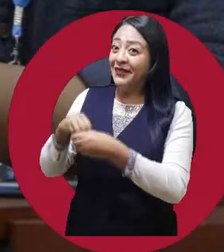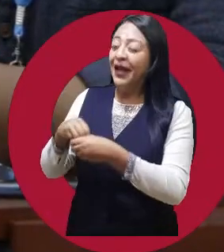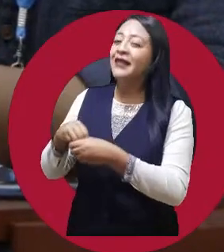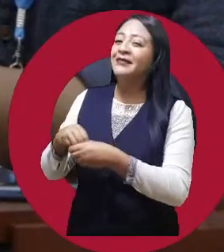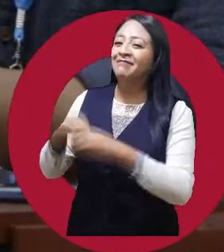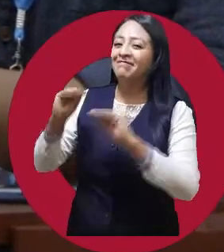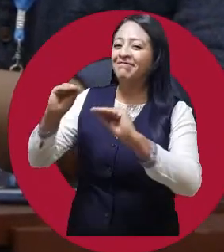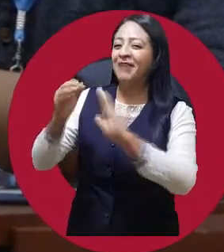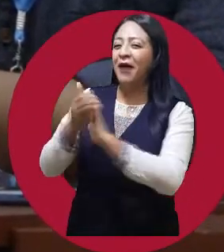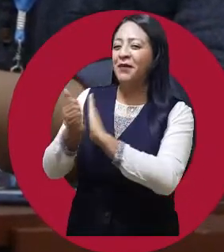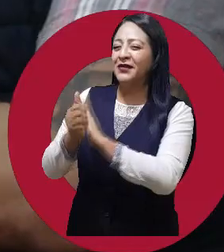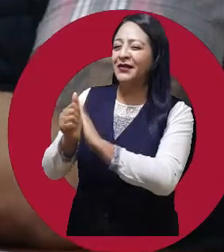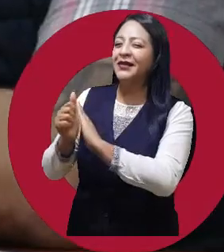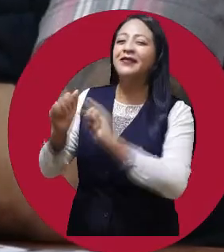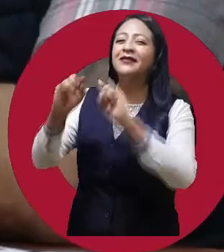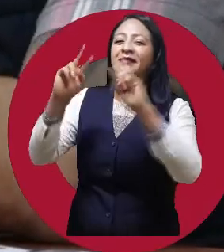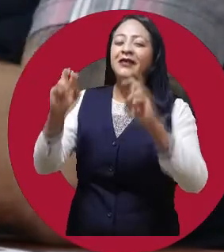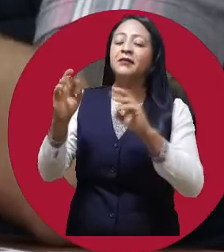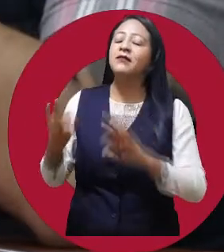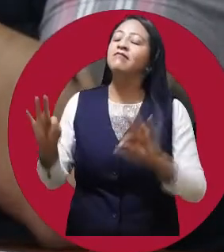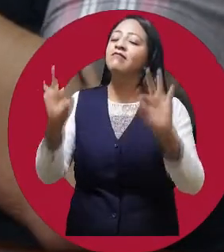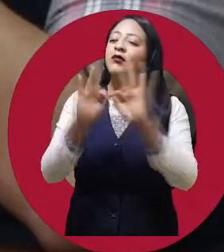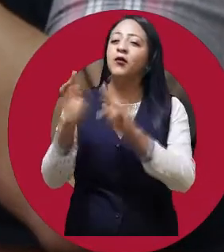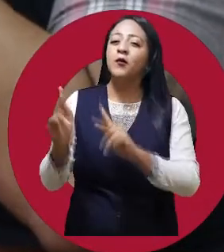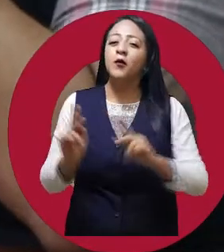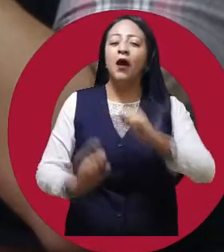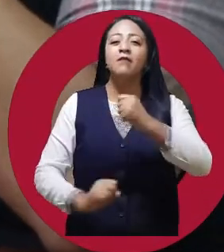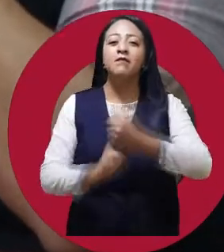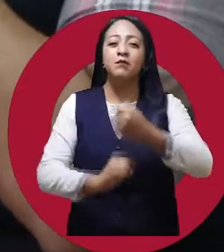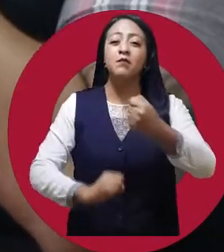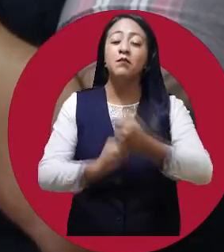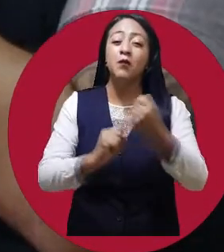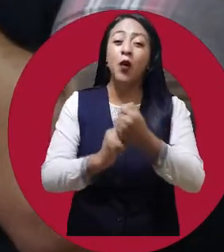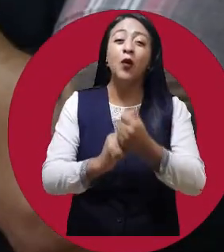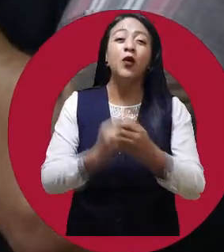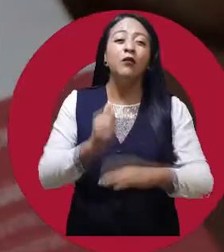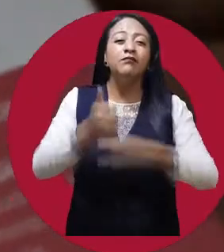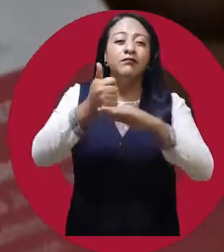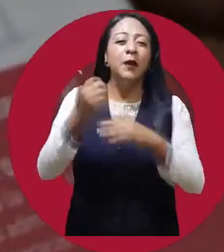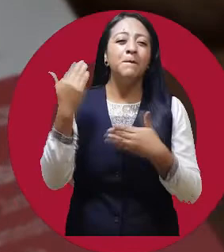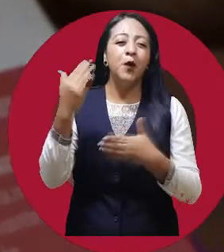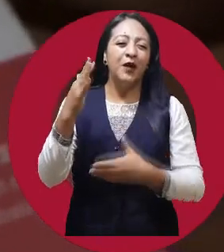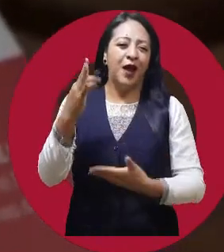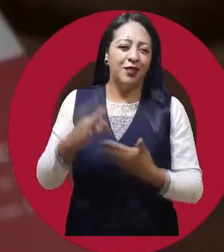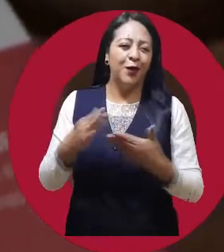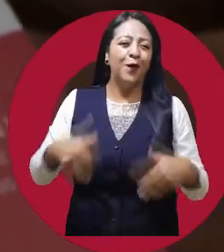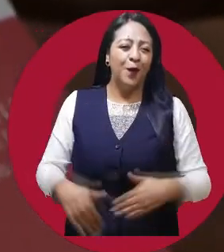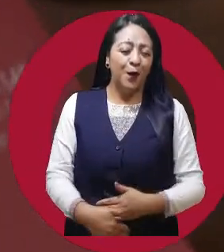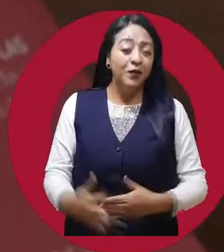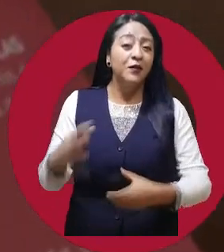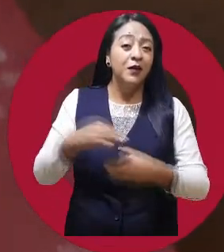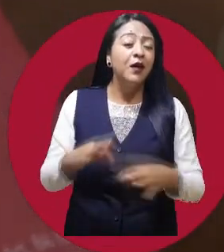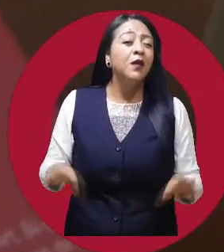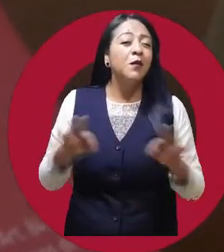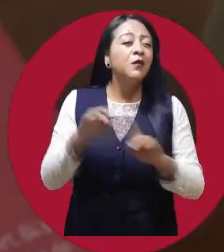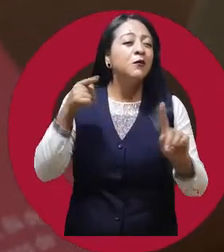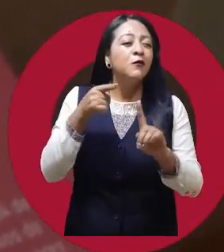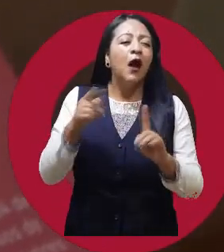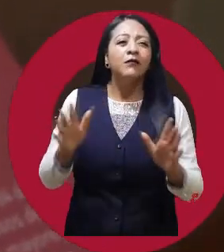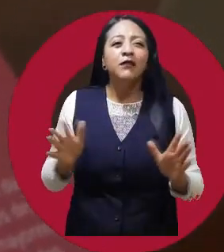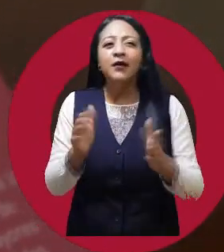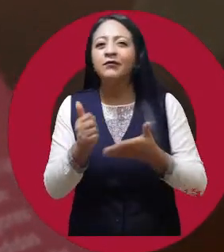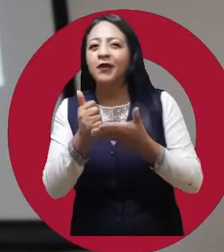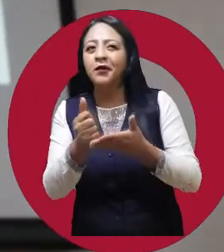Otavalo realizó la capacitación denominada Plan de Fortalecimiento a Tenencias Políticas del Cantón, con el objetivo de implementar herramientas de trabajo